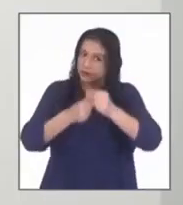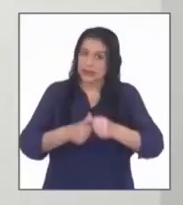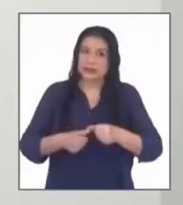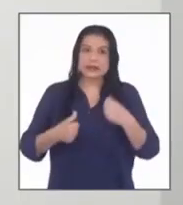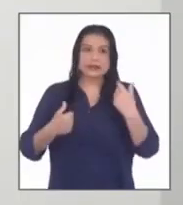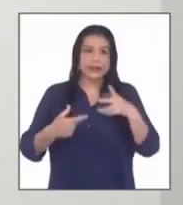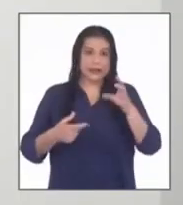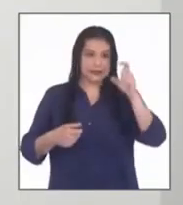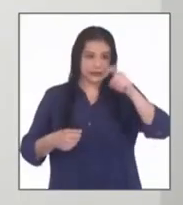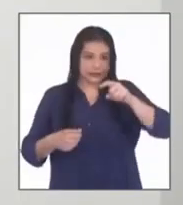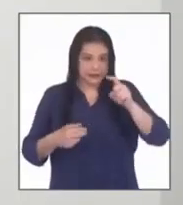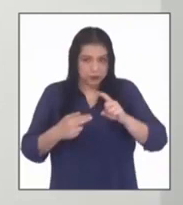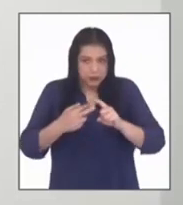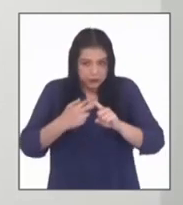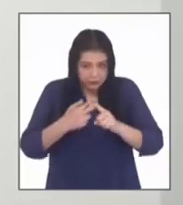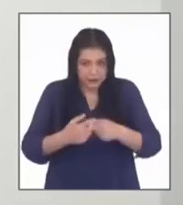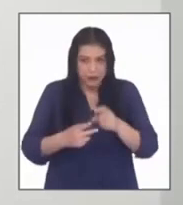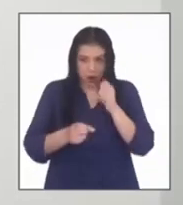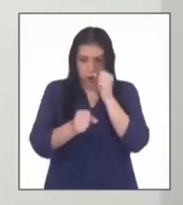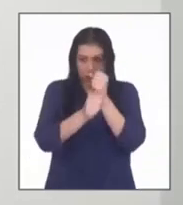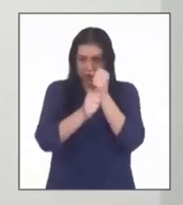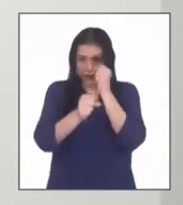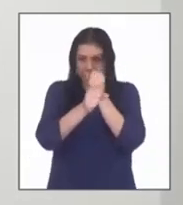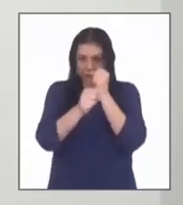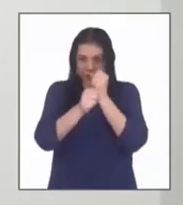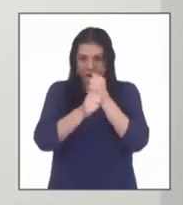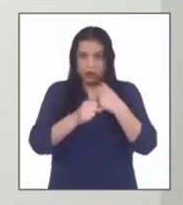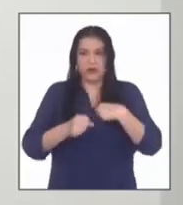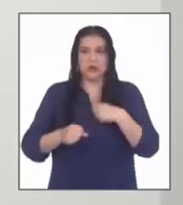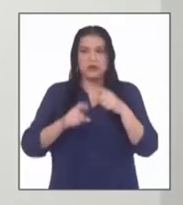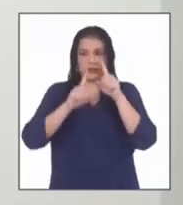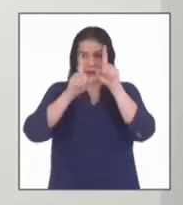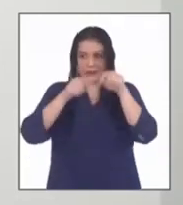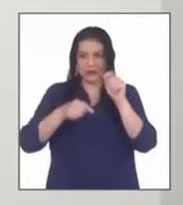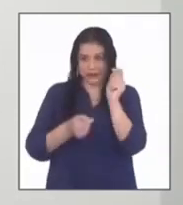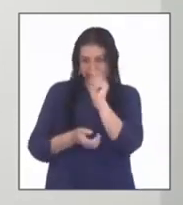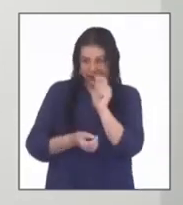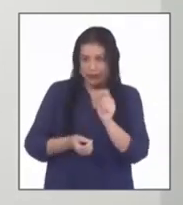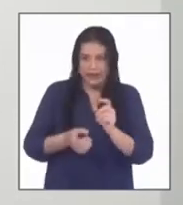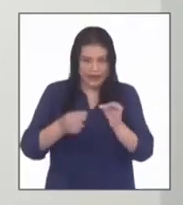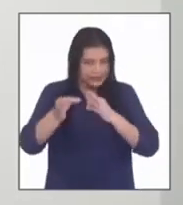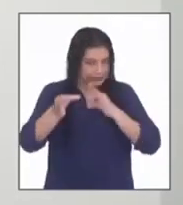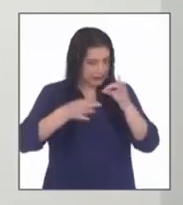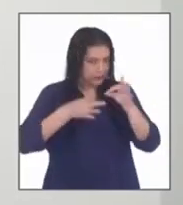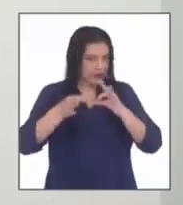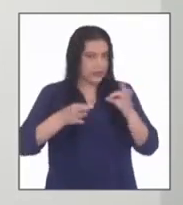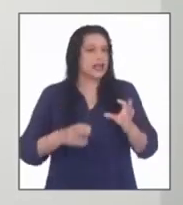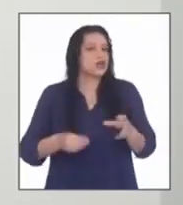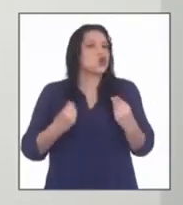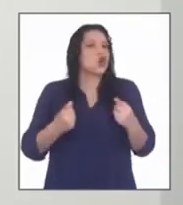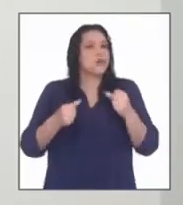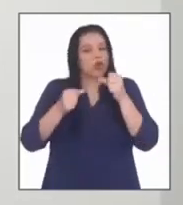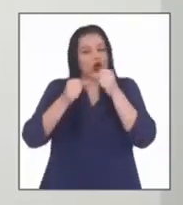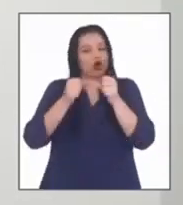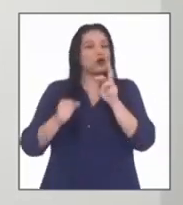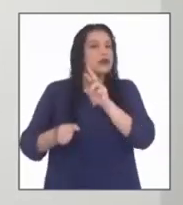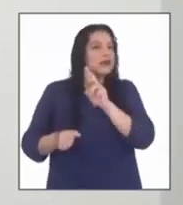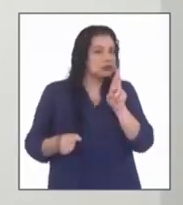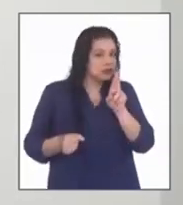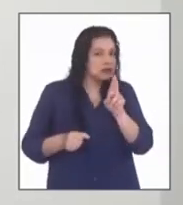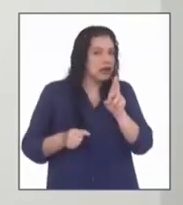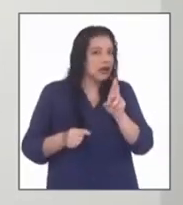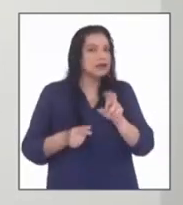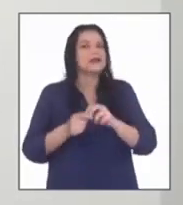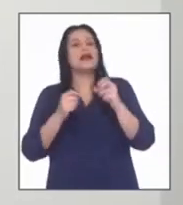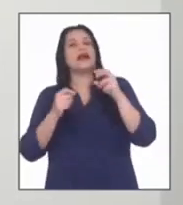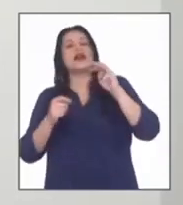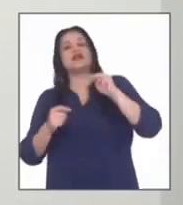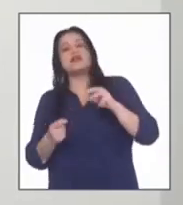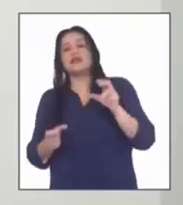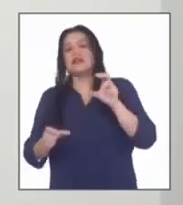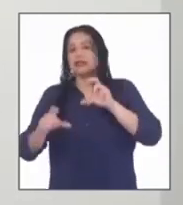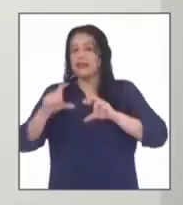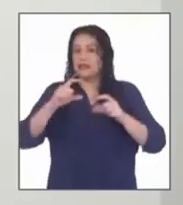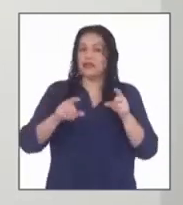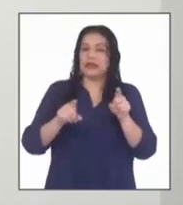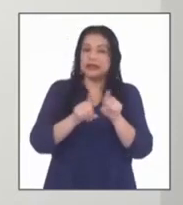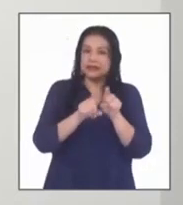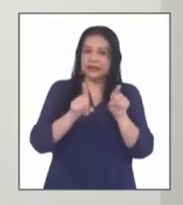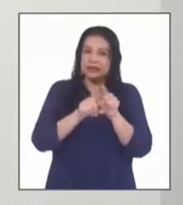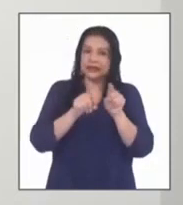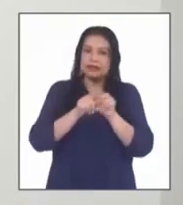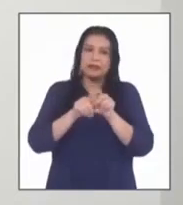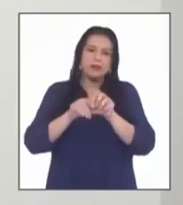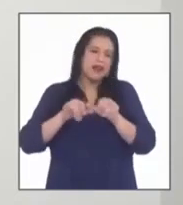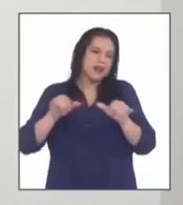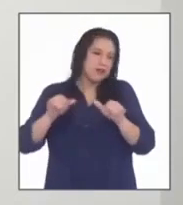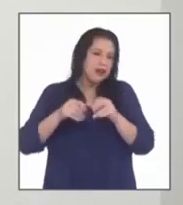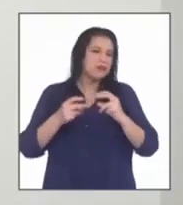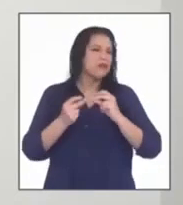ya debemos empezar con el trabajo de nuestra cartilla, explicando cómo los números racionales, las notaciones científicas y las